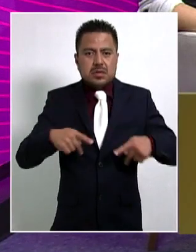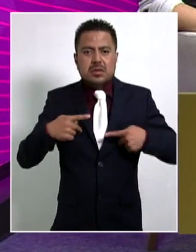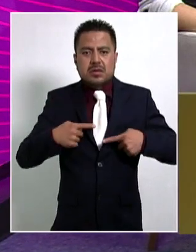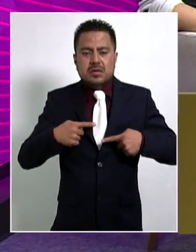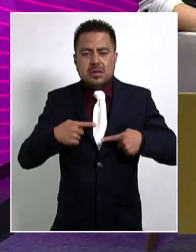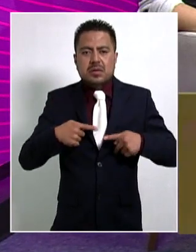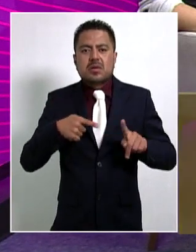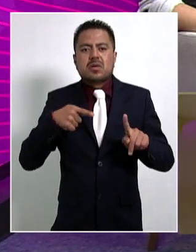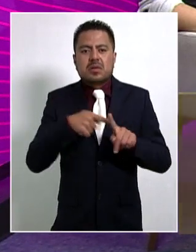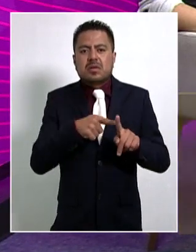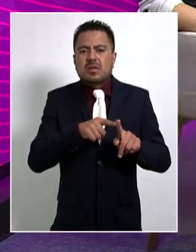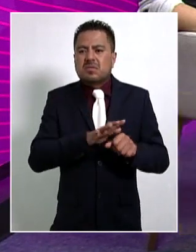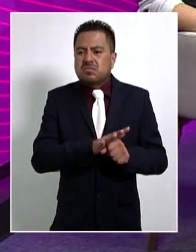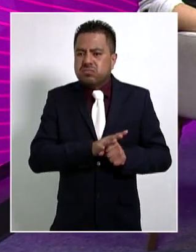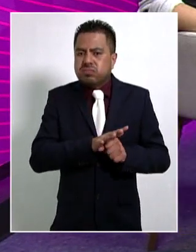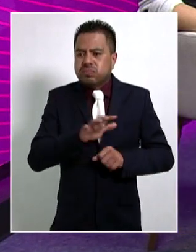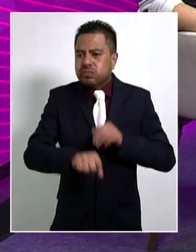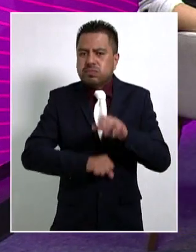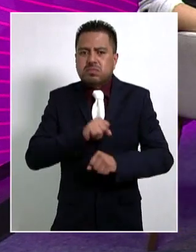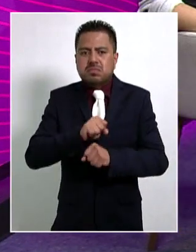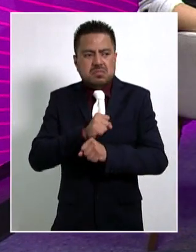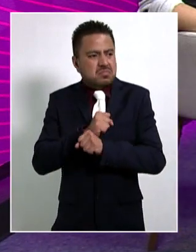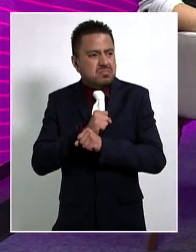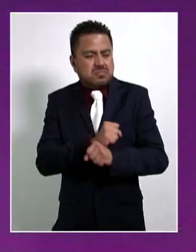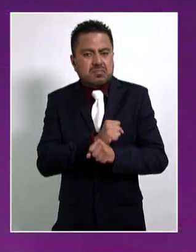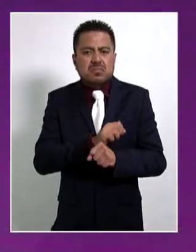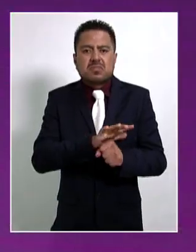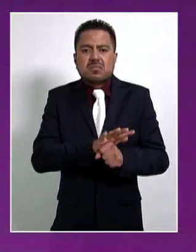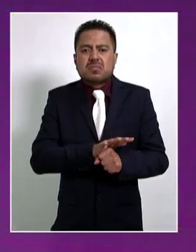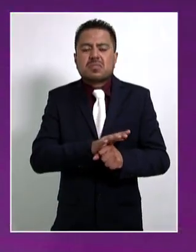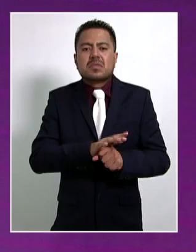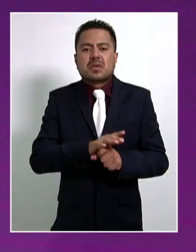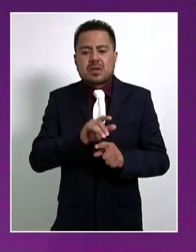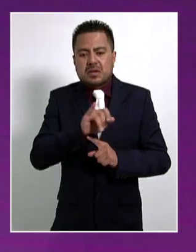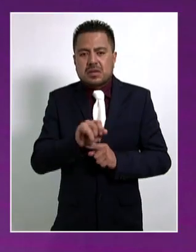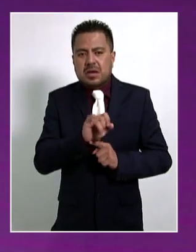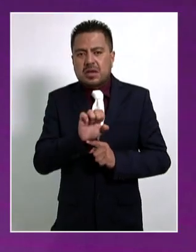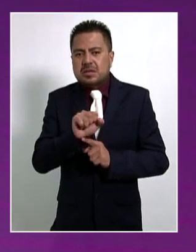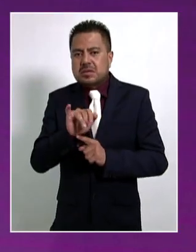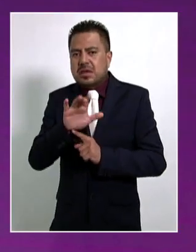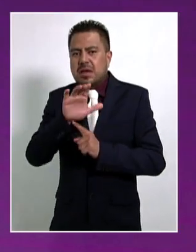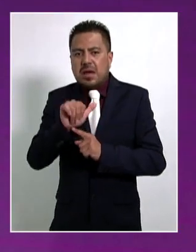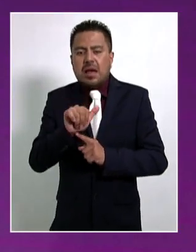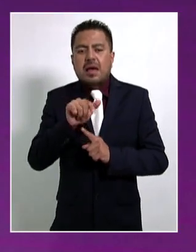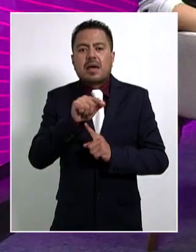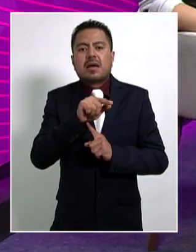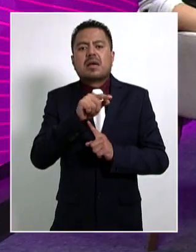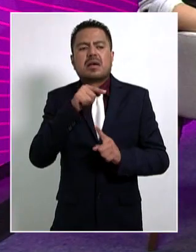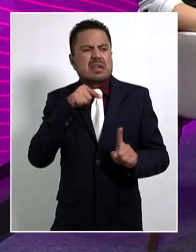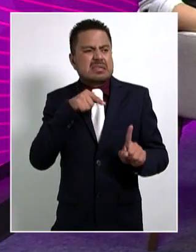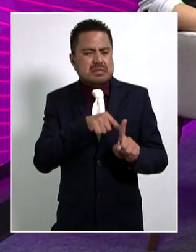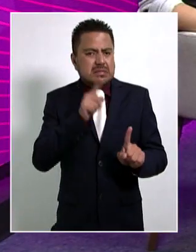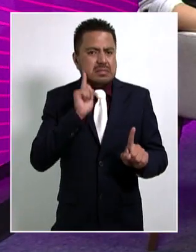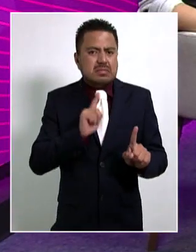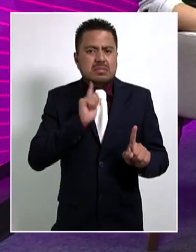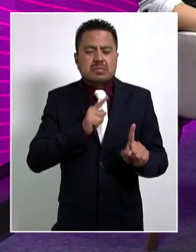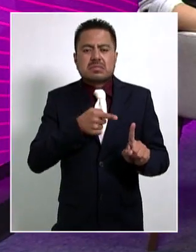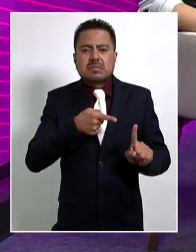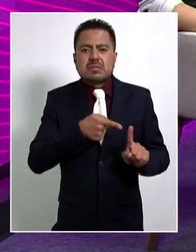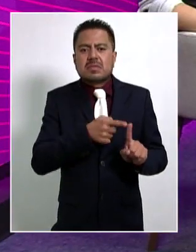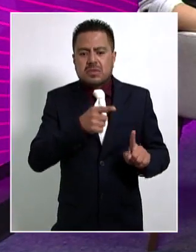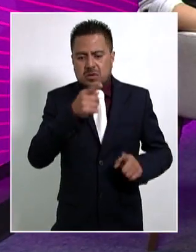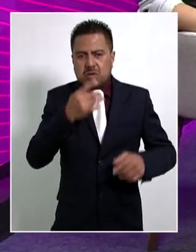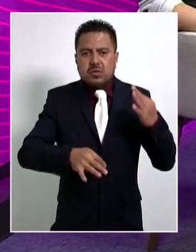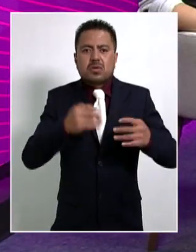personas recluidas, privadas de la libertad. Jessica, bienvenida. Jessica Marjan Durán. Ella es parte de la